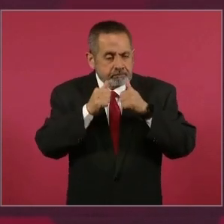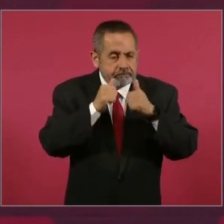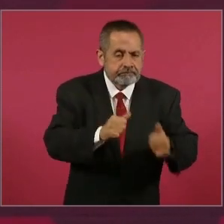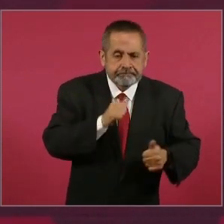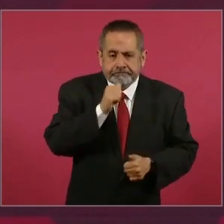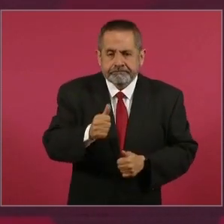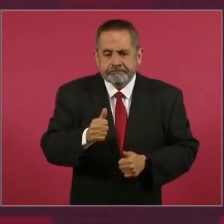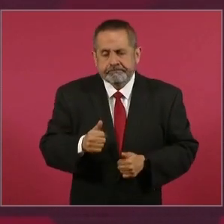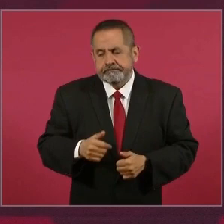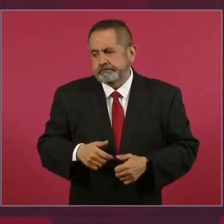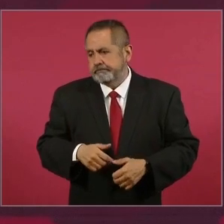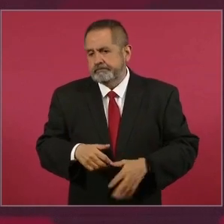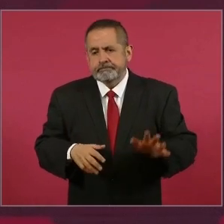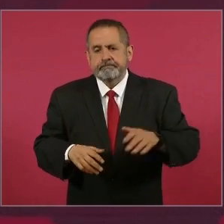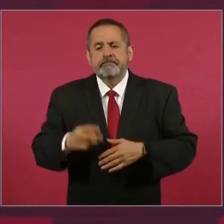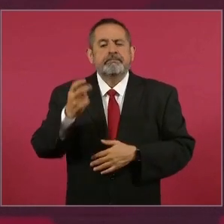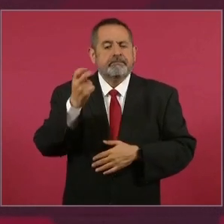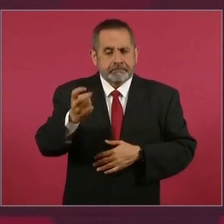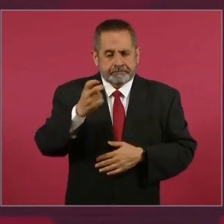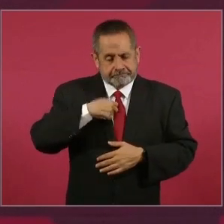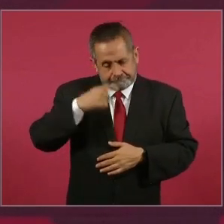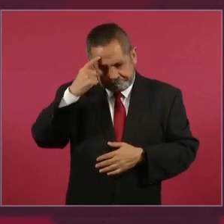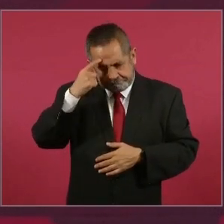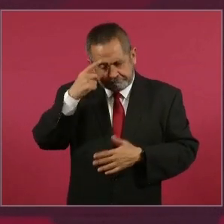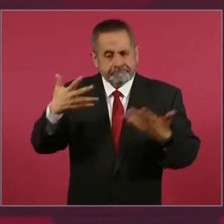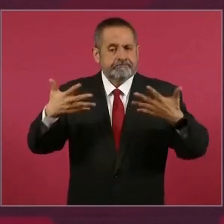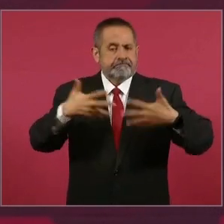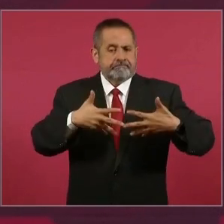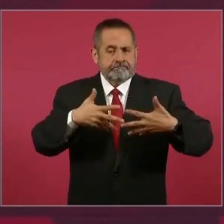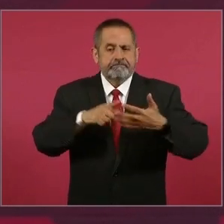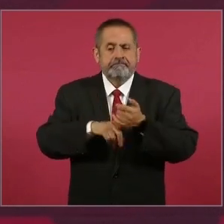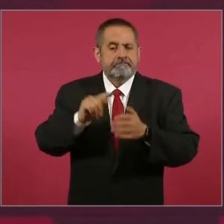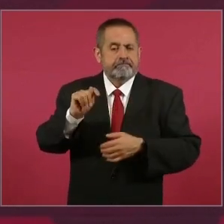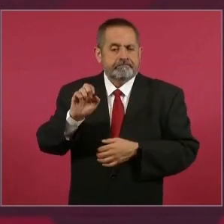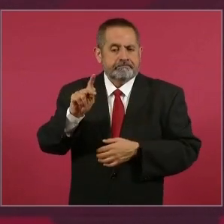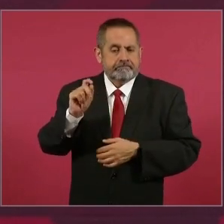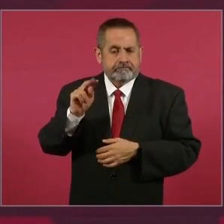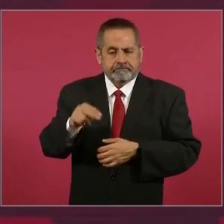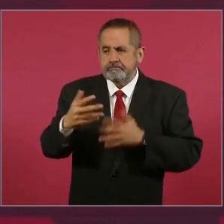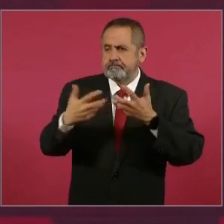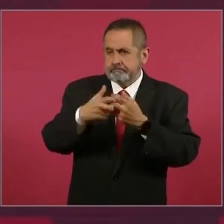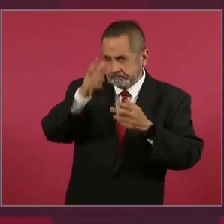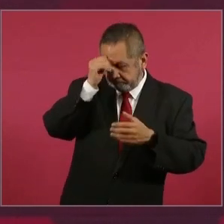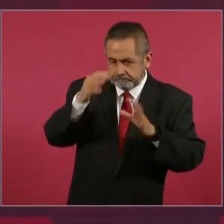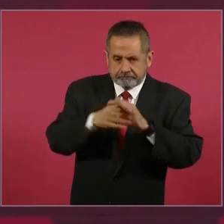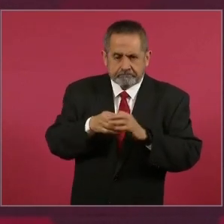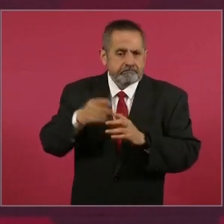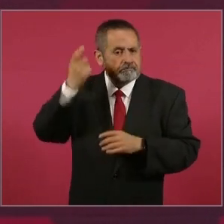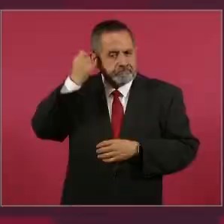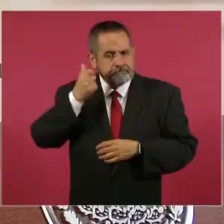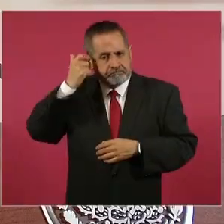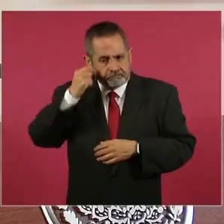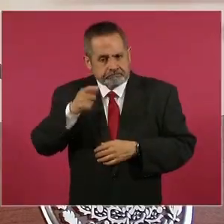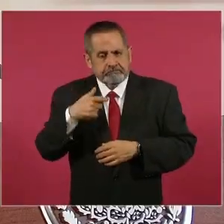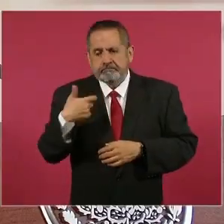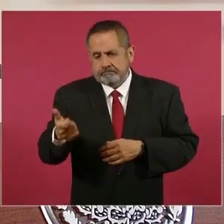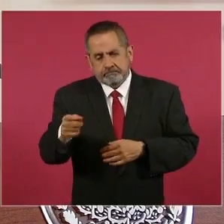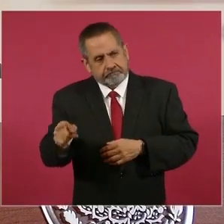tenemos este acuerdo con los centros de rehabilitación del Teletón te dan unas